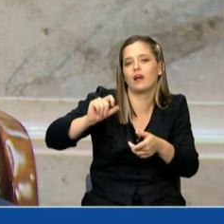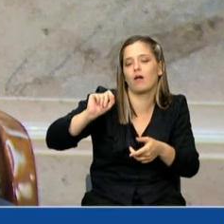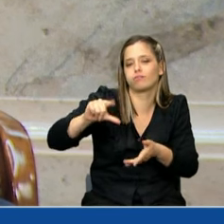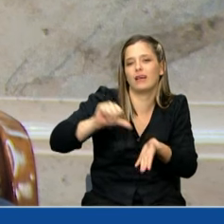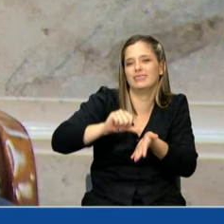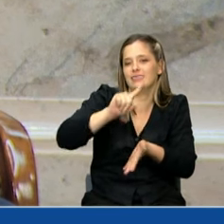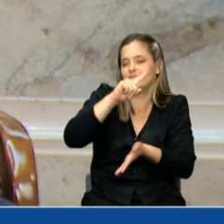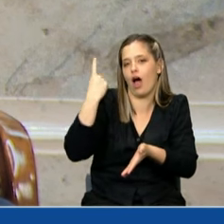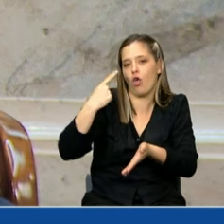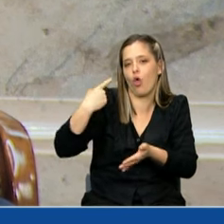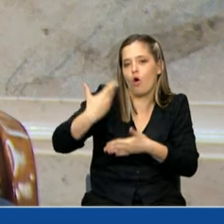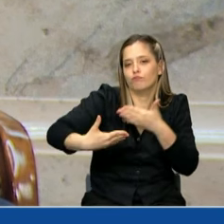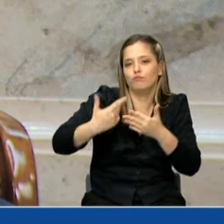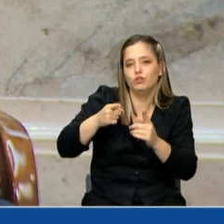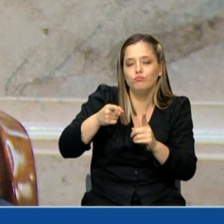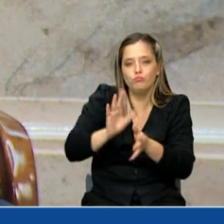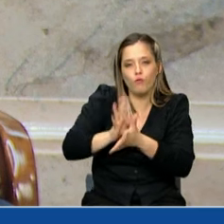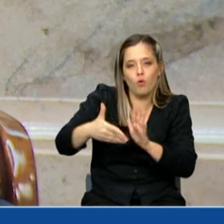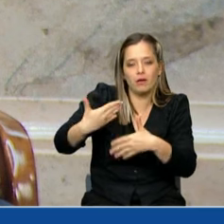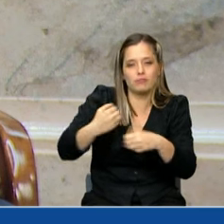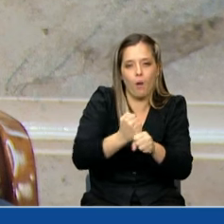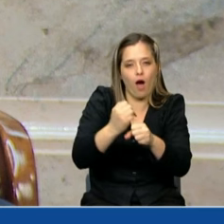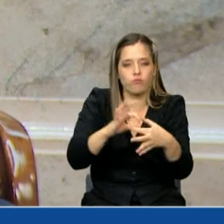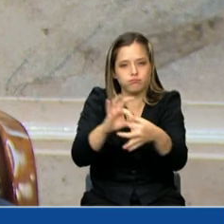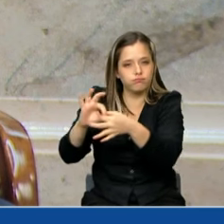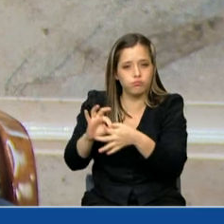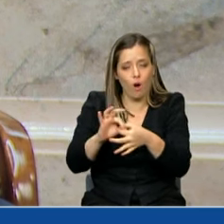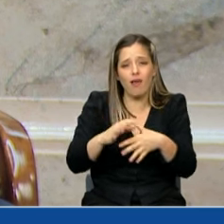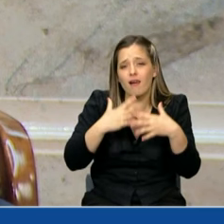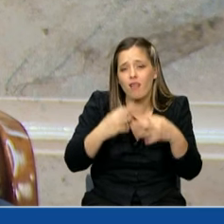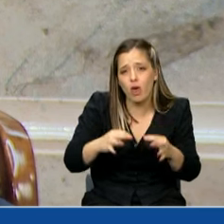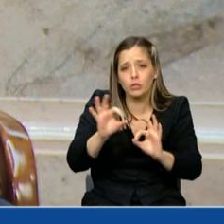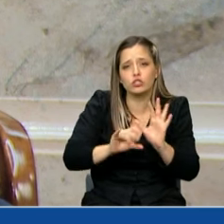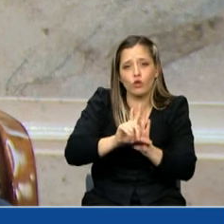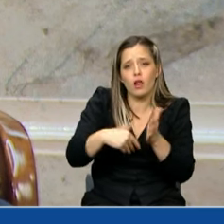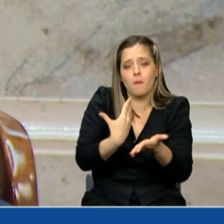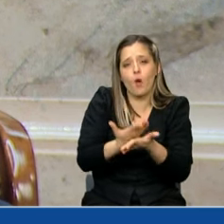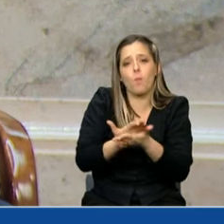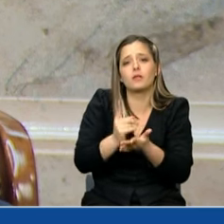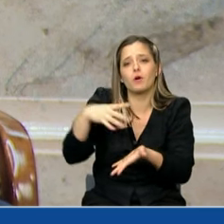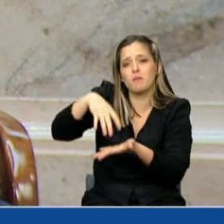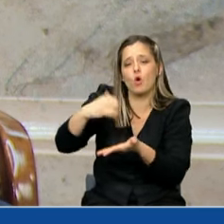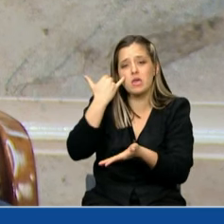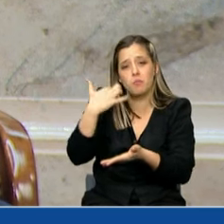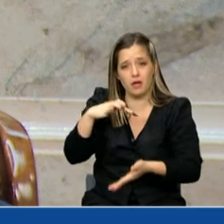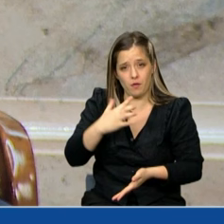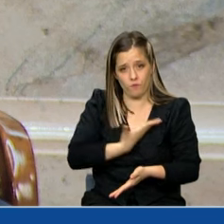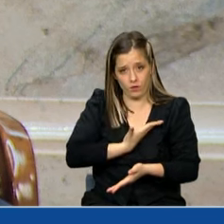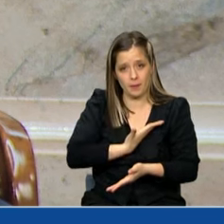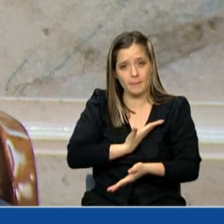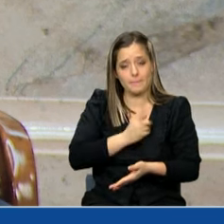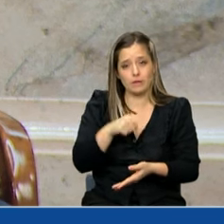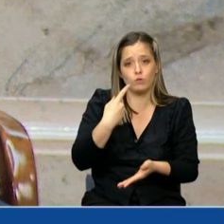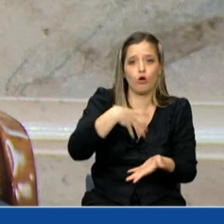políticas este ley se está tratando hoy porque lo promueve ipf en un acuerdo con una empresa